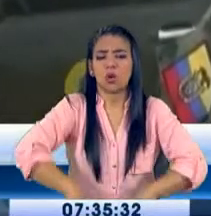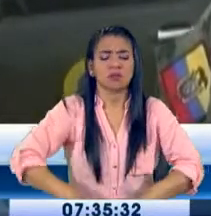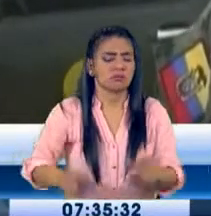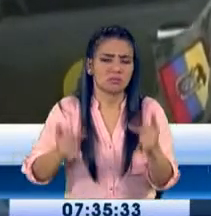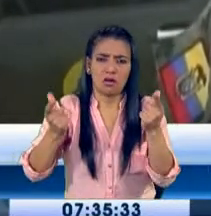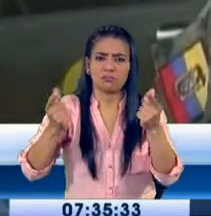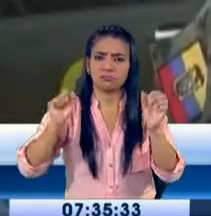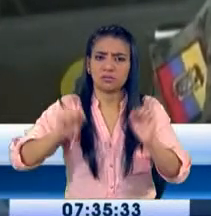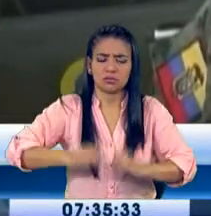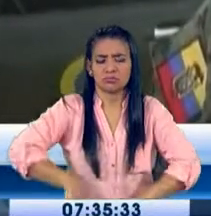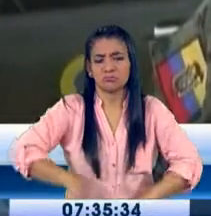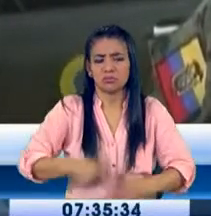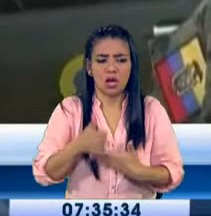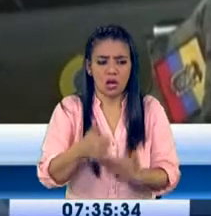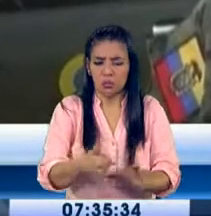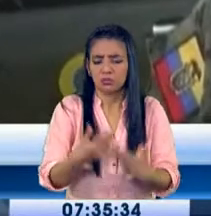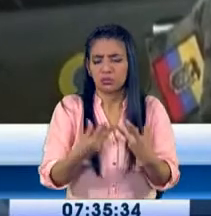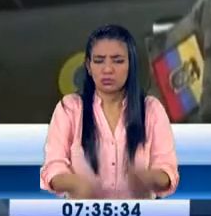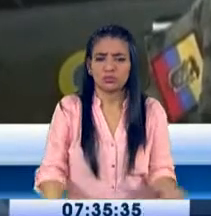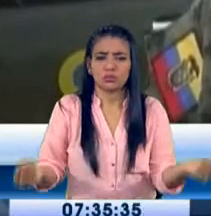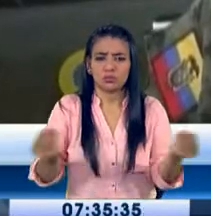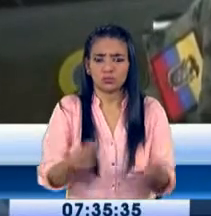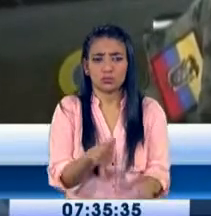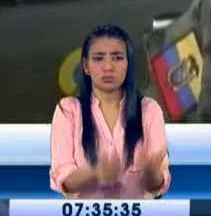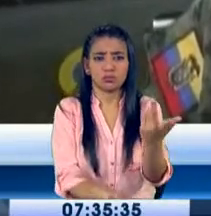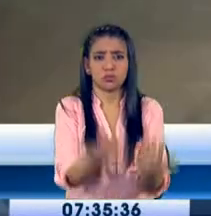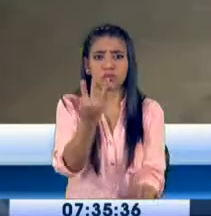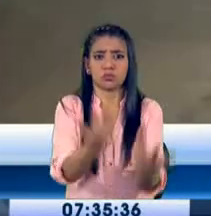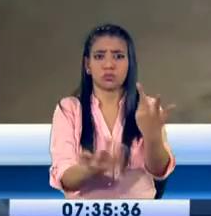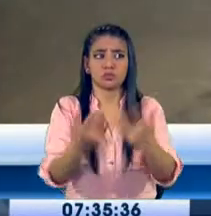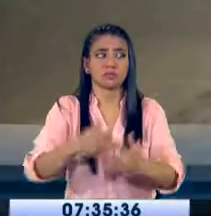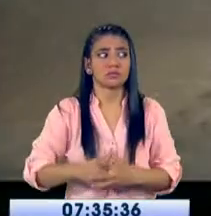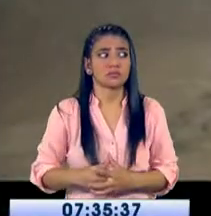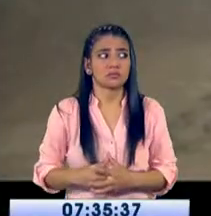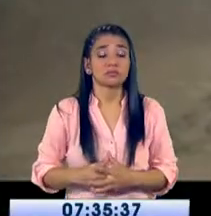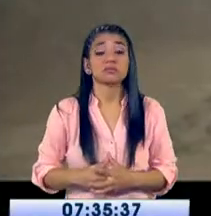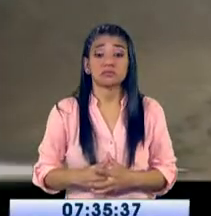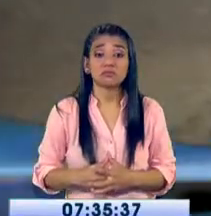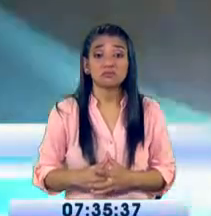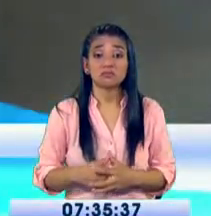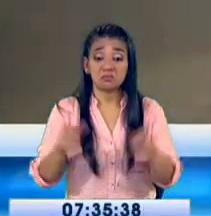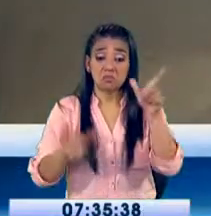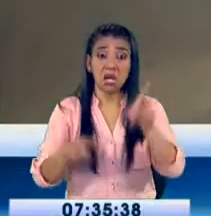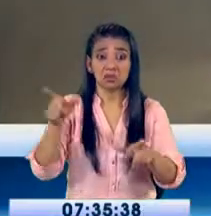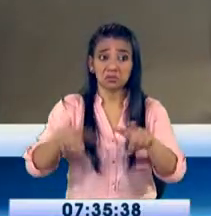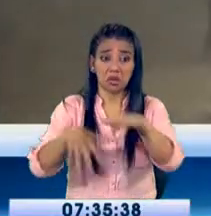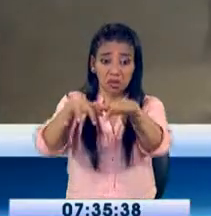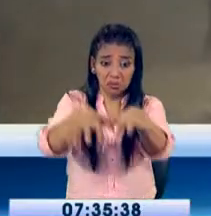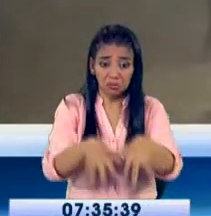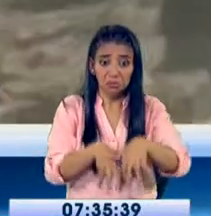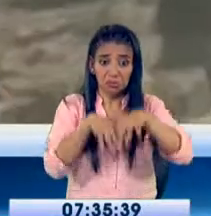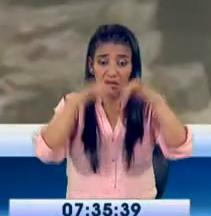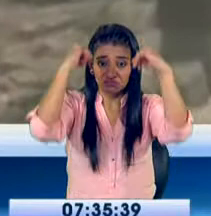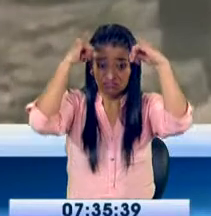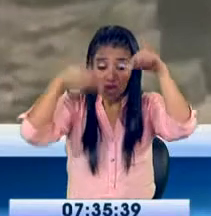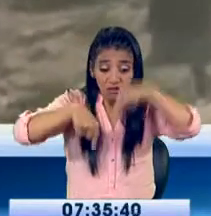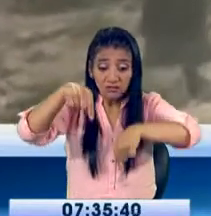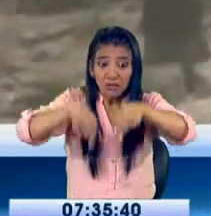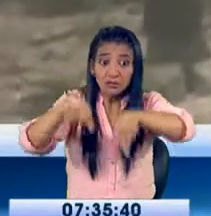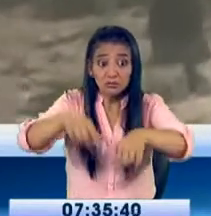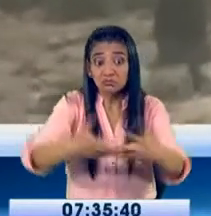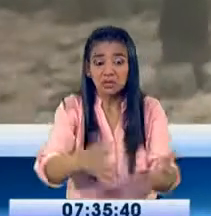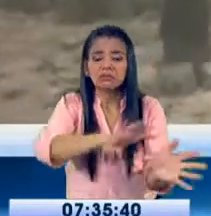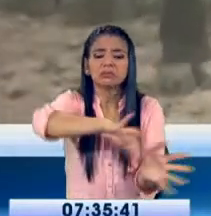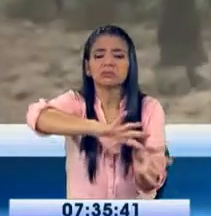más rápida y poder dar solución a este incendio forestal. Ganaderos de los sectores han empezado a trasladar sus reses a otros